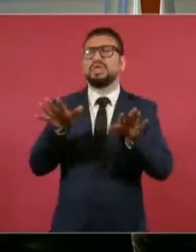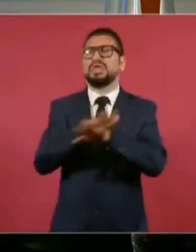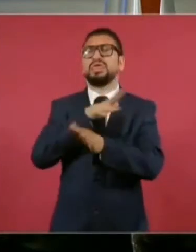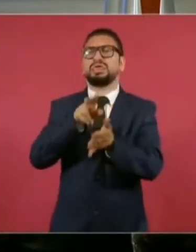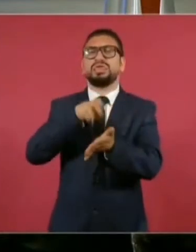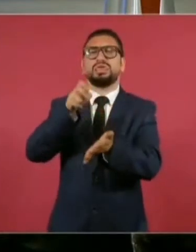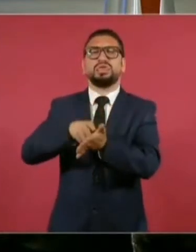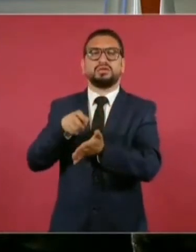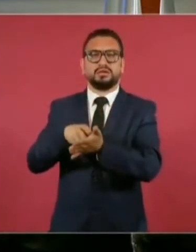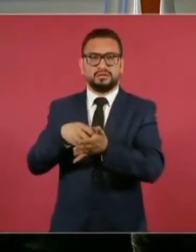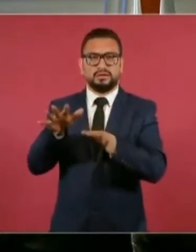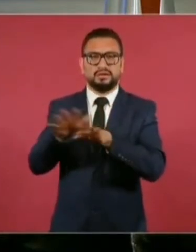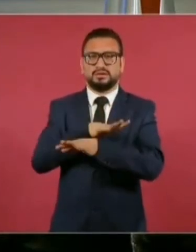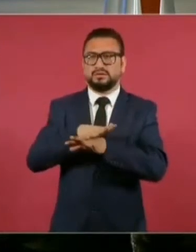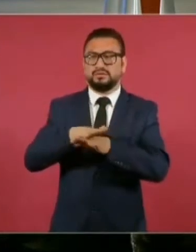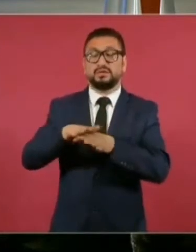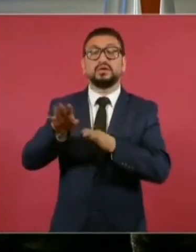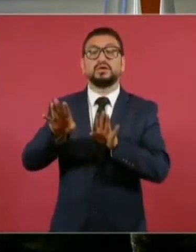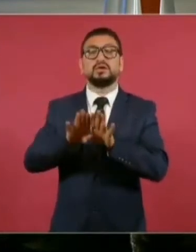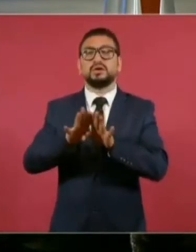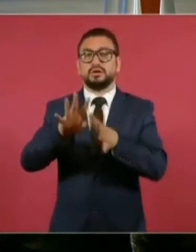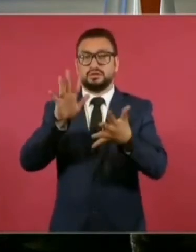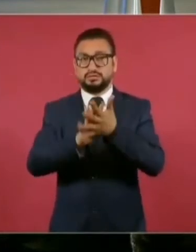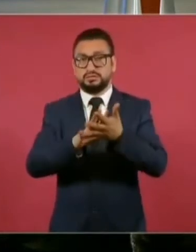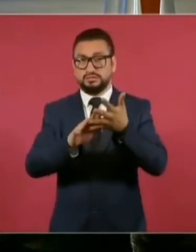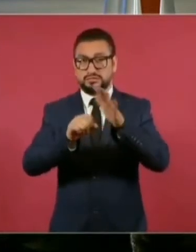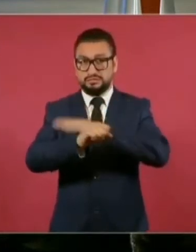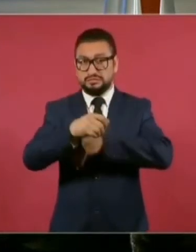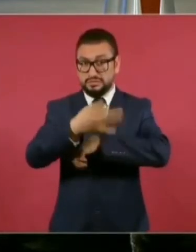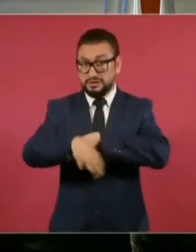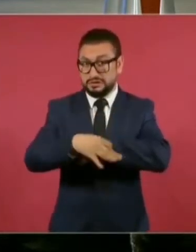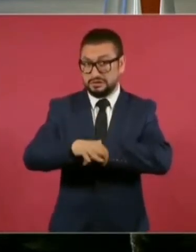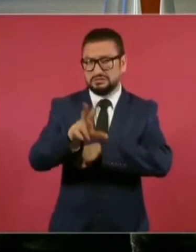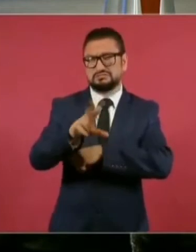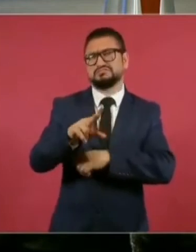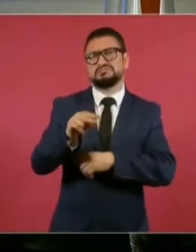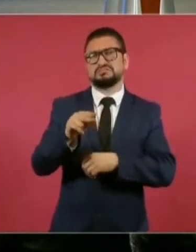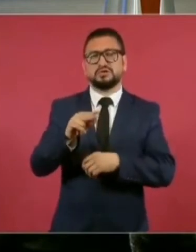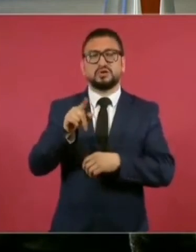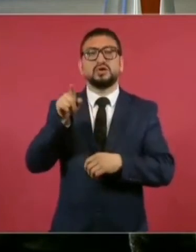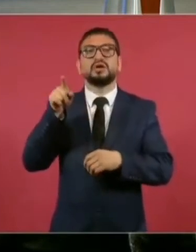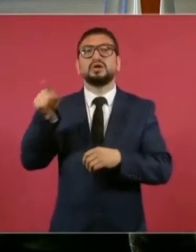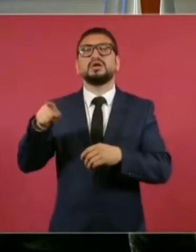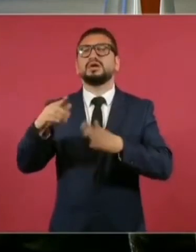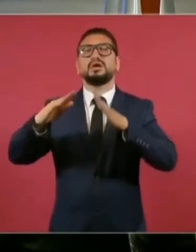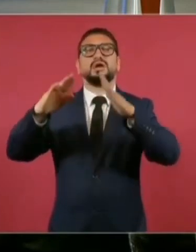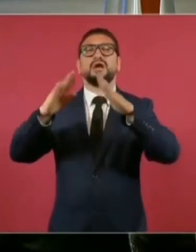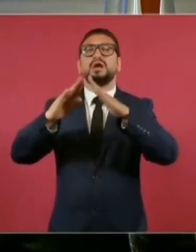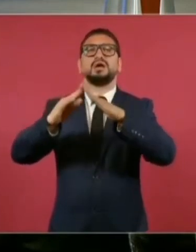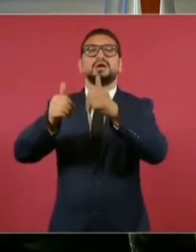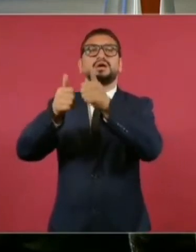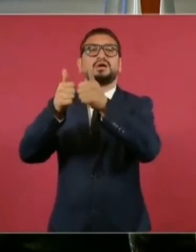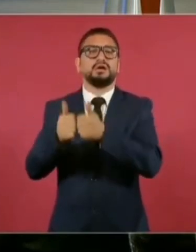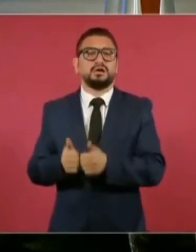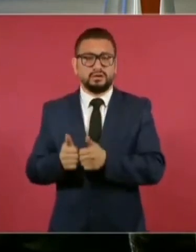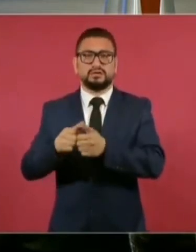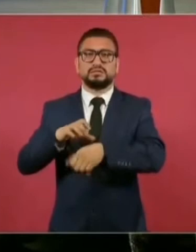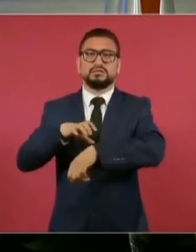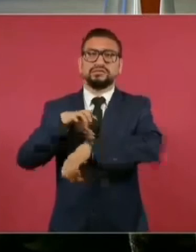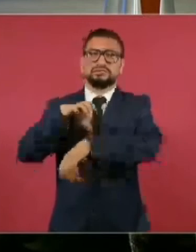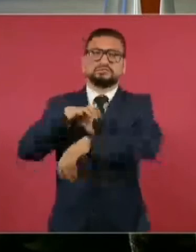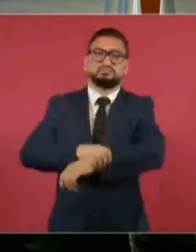la medida de prisión preventiva a una prisión domiciliaria, aportación de